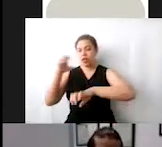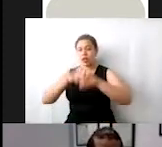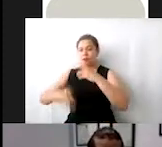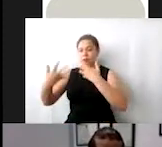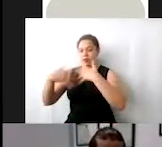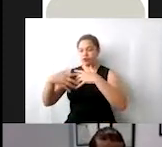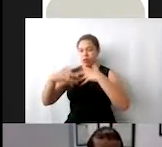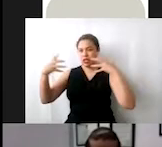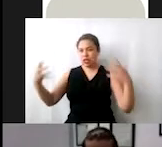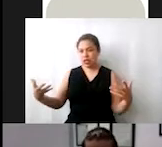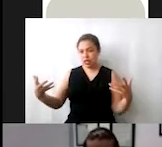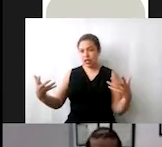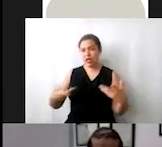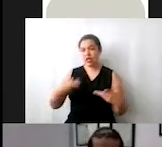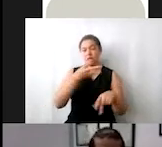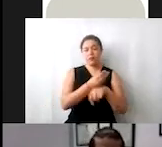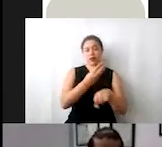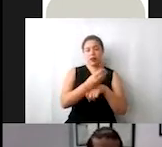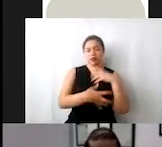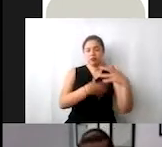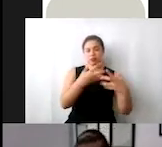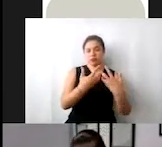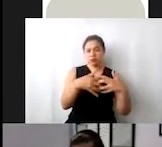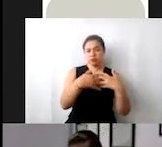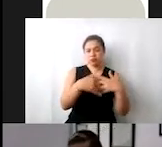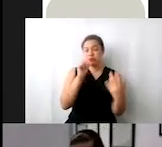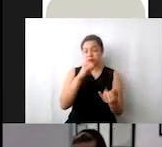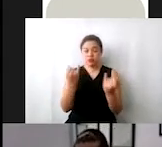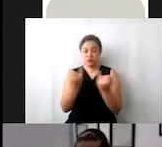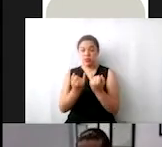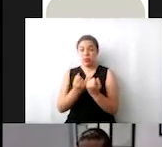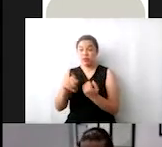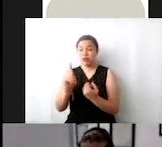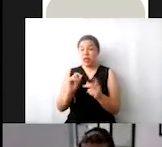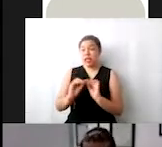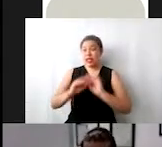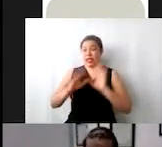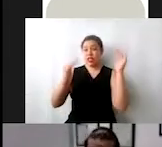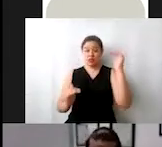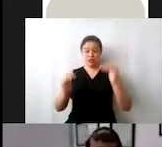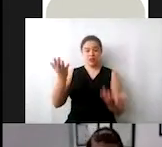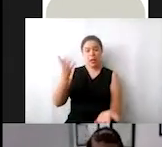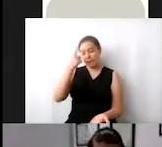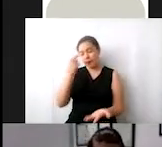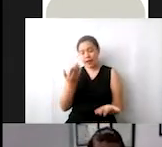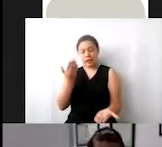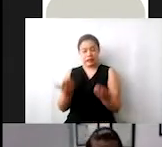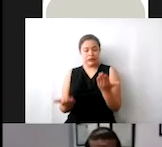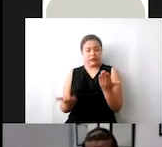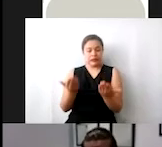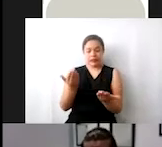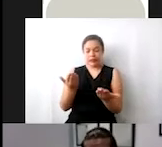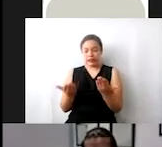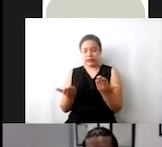Bueno, ahí podría seguir la misma suerte. Sin embargo, si no tenemos un parámetro claro de definición de cuándo se pone a disposición personal